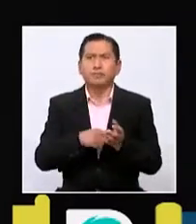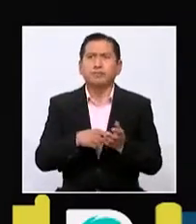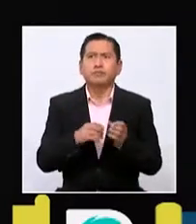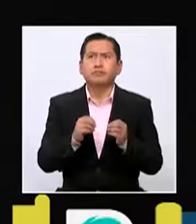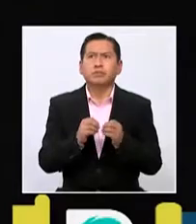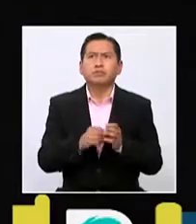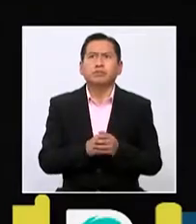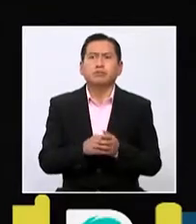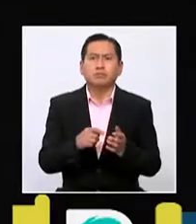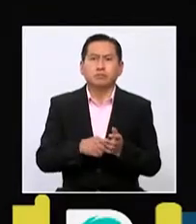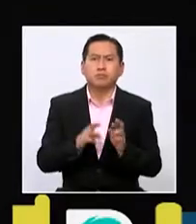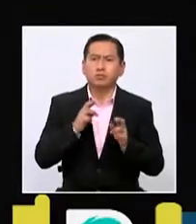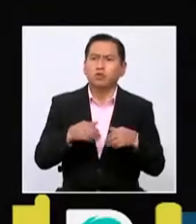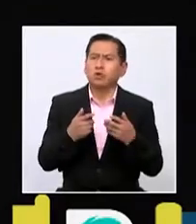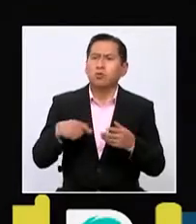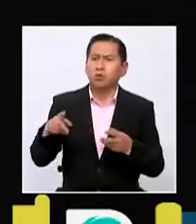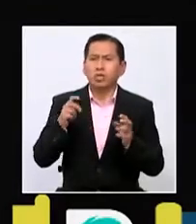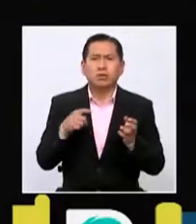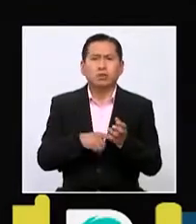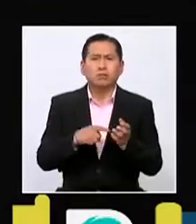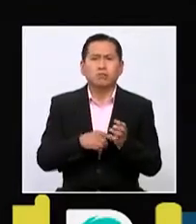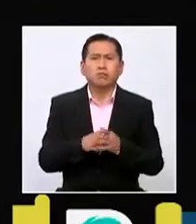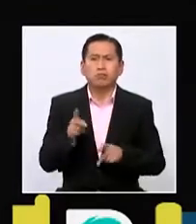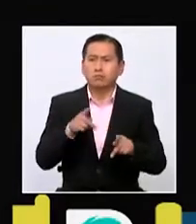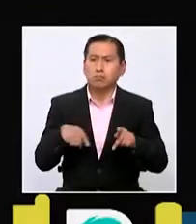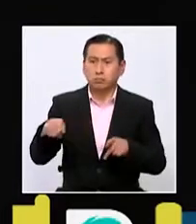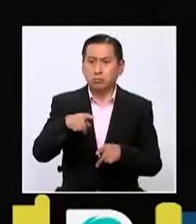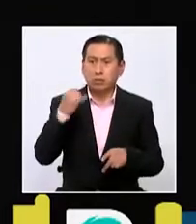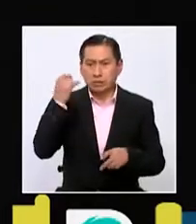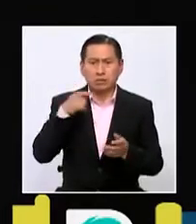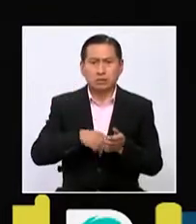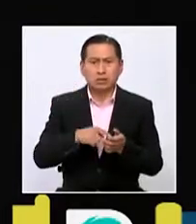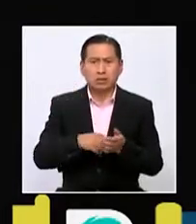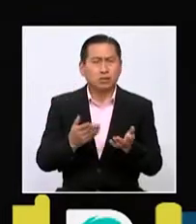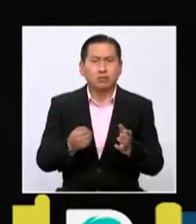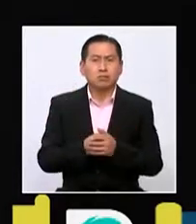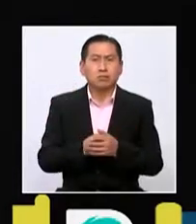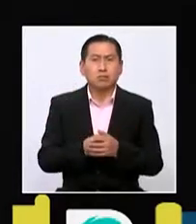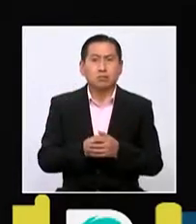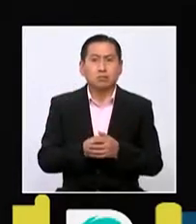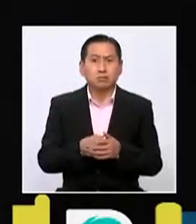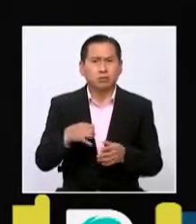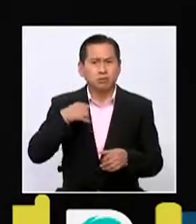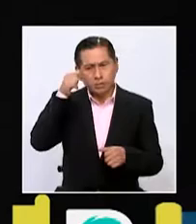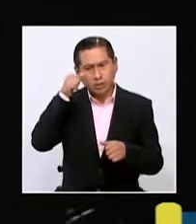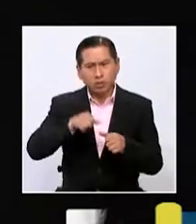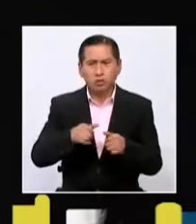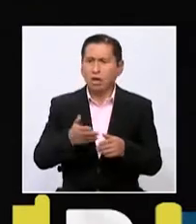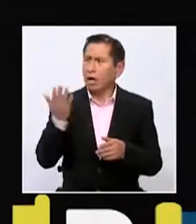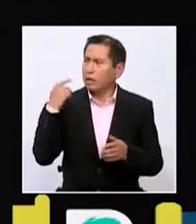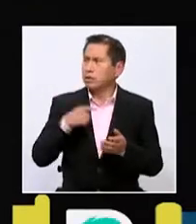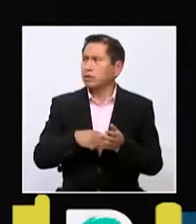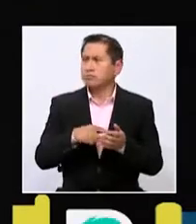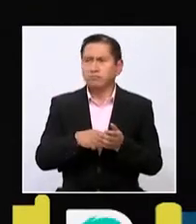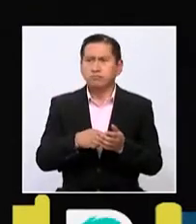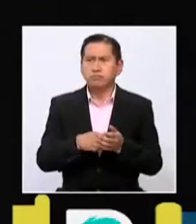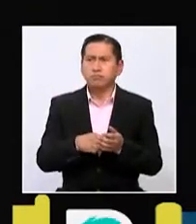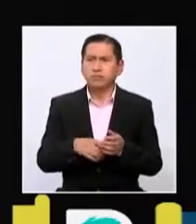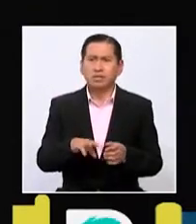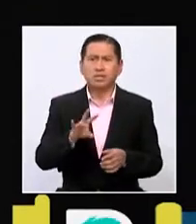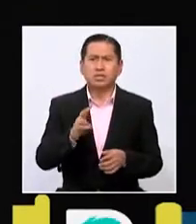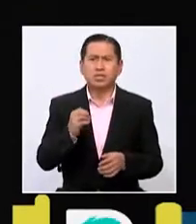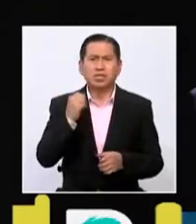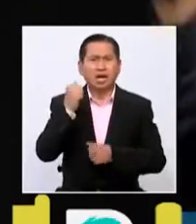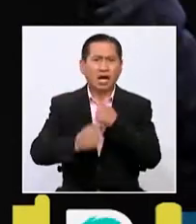a cómo ha respondido la gente a este planteamiento, porque recuerda que fue una pelea de 70 años, es